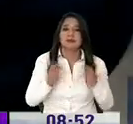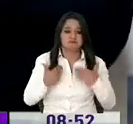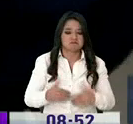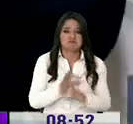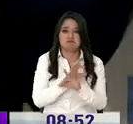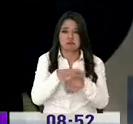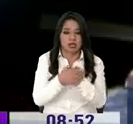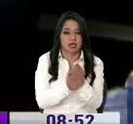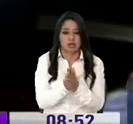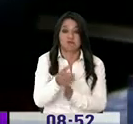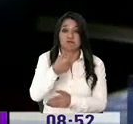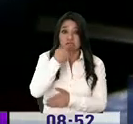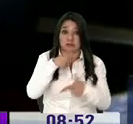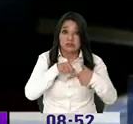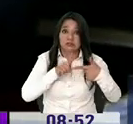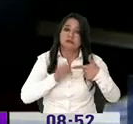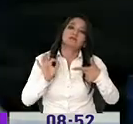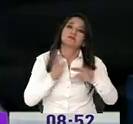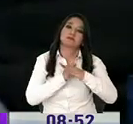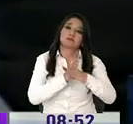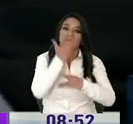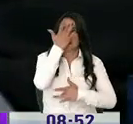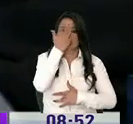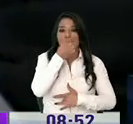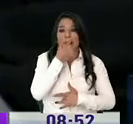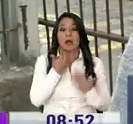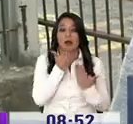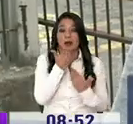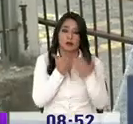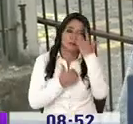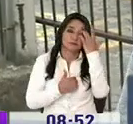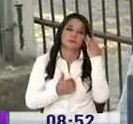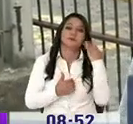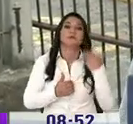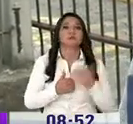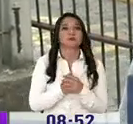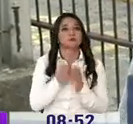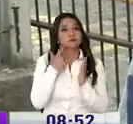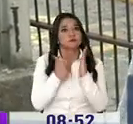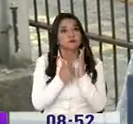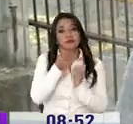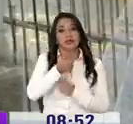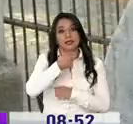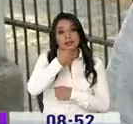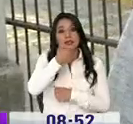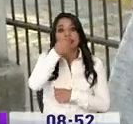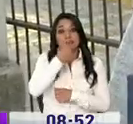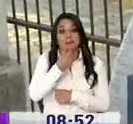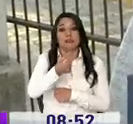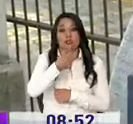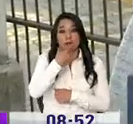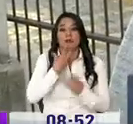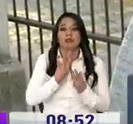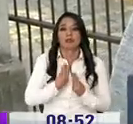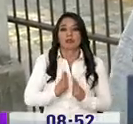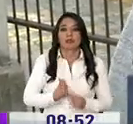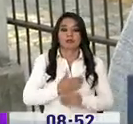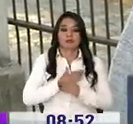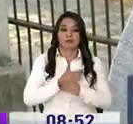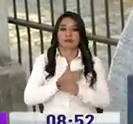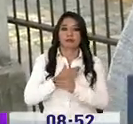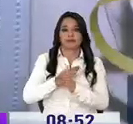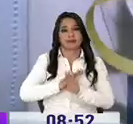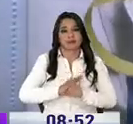higiene y no automedicarse si presenta un síntoma gripal. Lo que puede pasar es que puede ocultar los síntomas. Lo que está haciendo es creando resistencia a